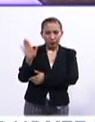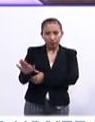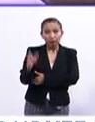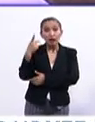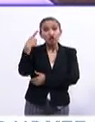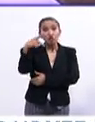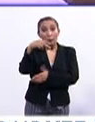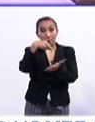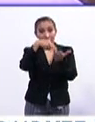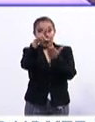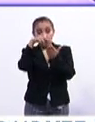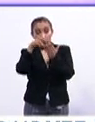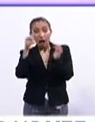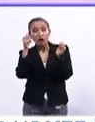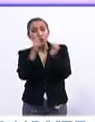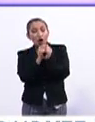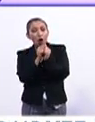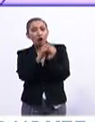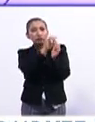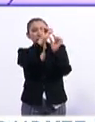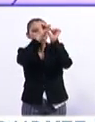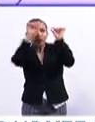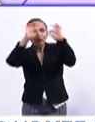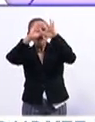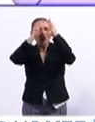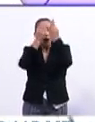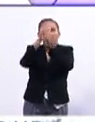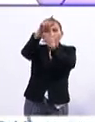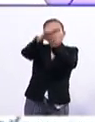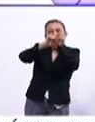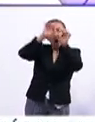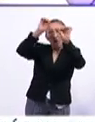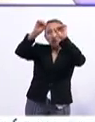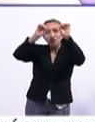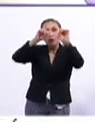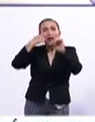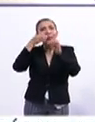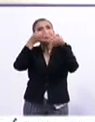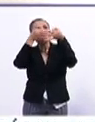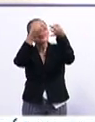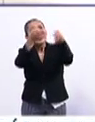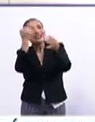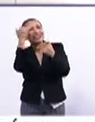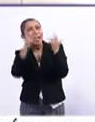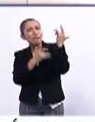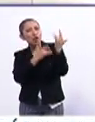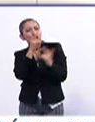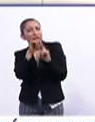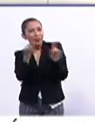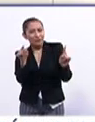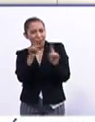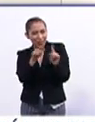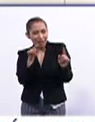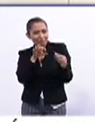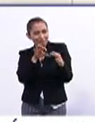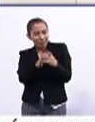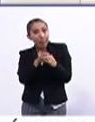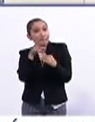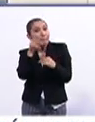sus pinturas a través de las líneas formas y colores invitan a generar emociones distintas